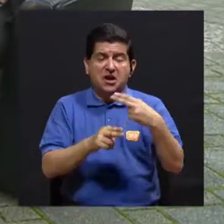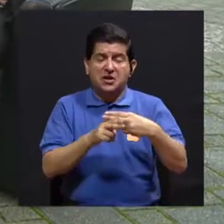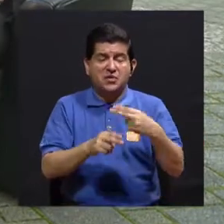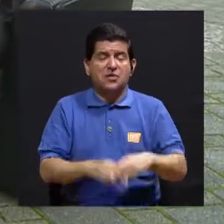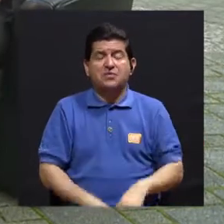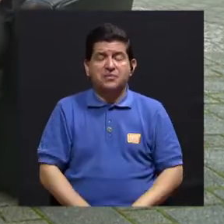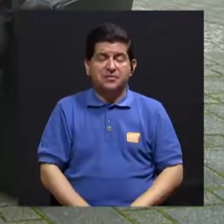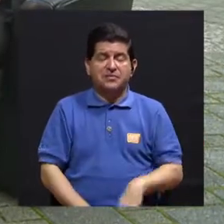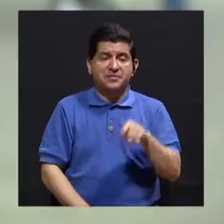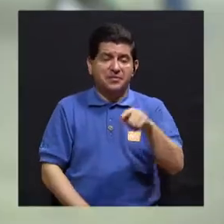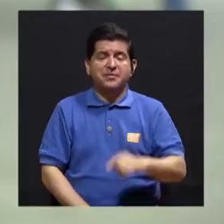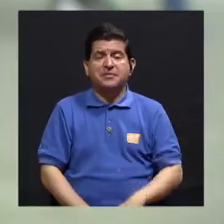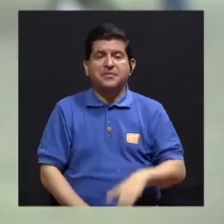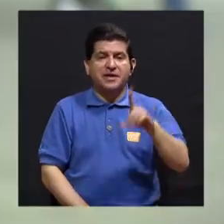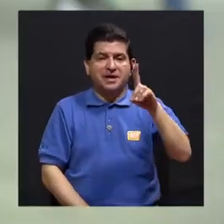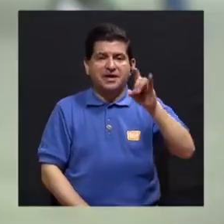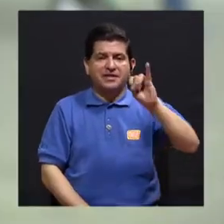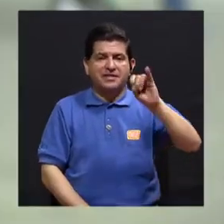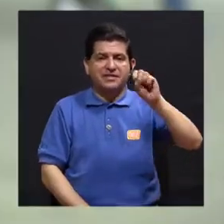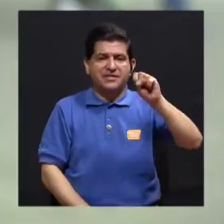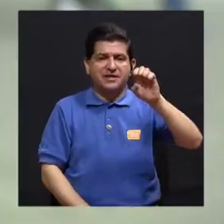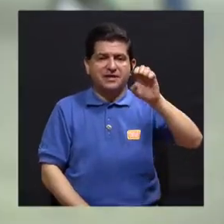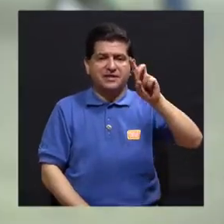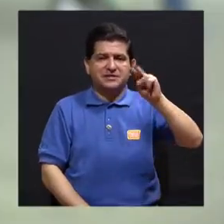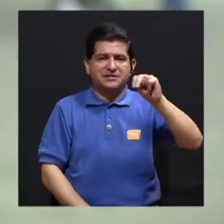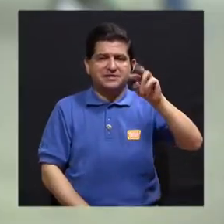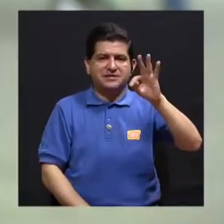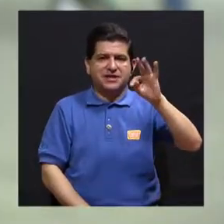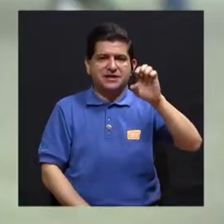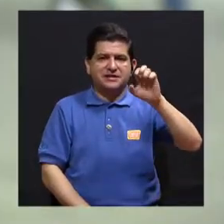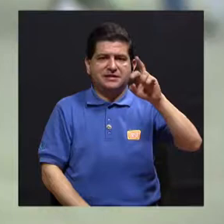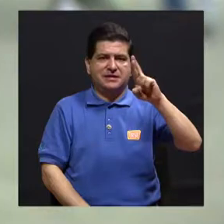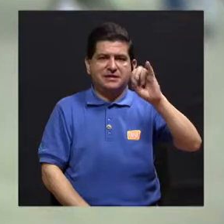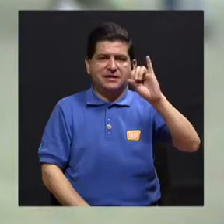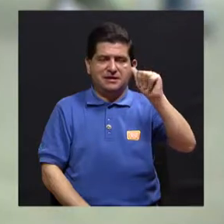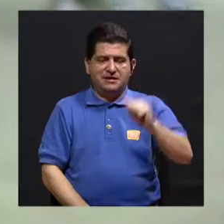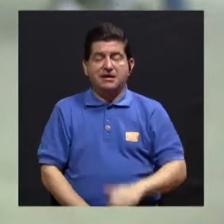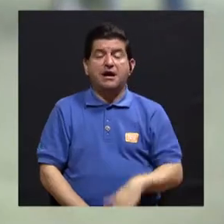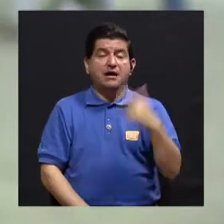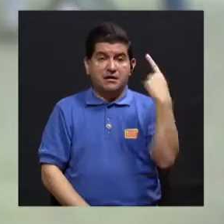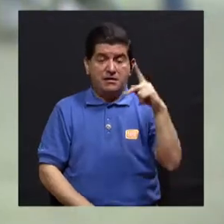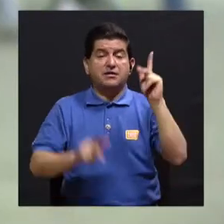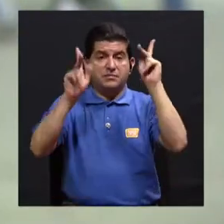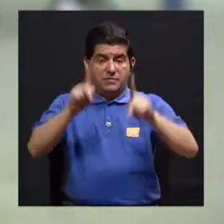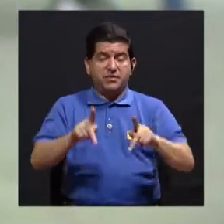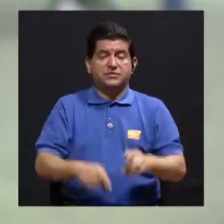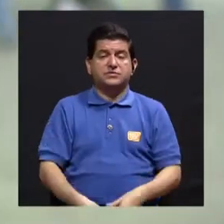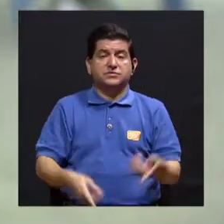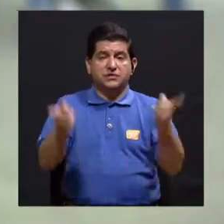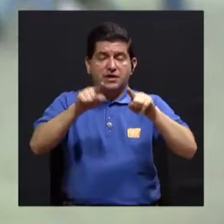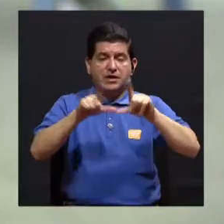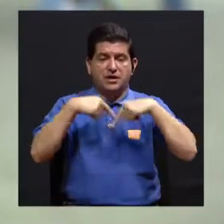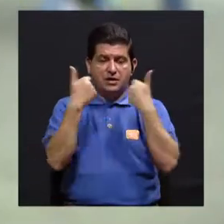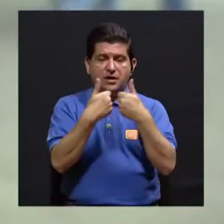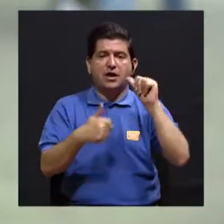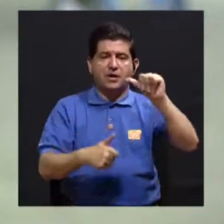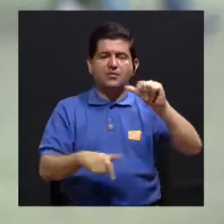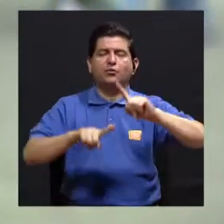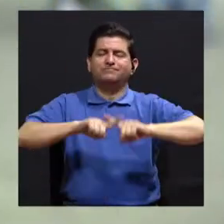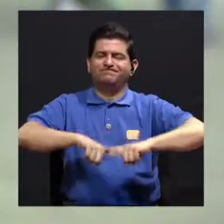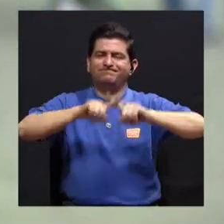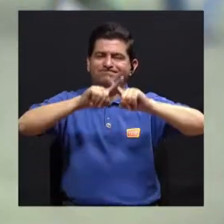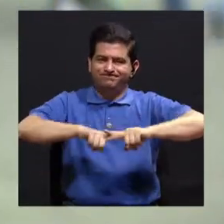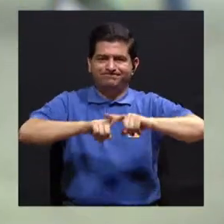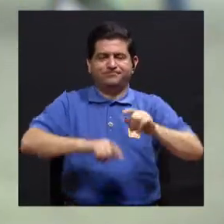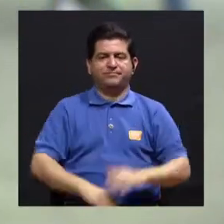ese nombre de disentería, y realmente puede ser bastante peligroso para la persona, ¿okay? Uh-huh. En el caso de los artrópodos, pues depende del